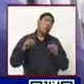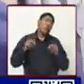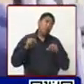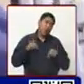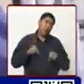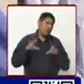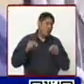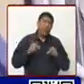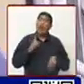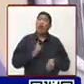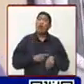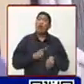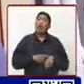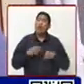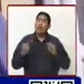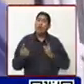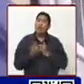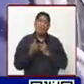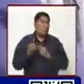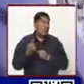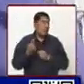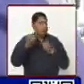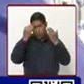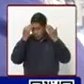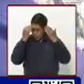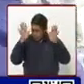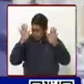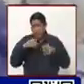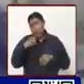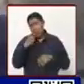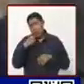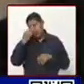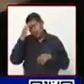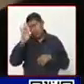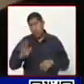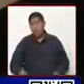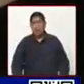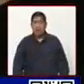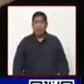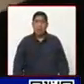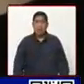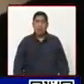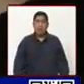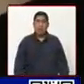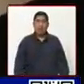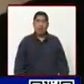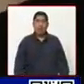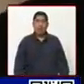encuentra. ¿A qué hora lo puedo encontrar? Disculpe. No sabría decirle, señor.